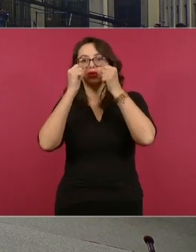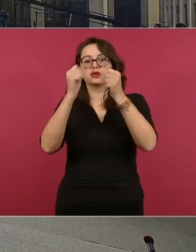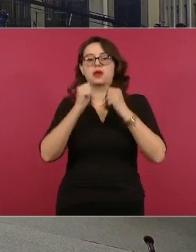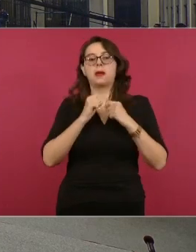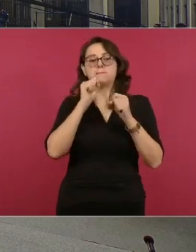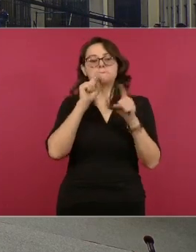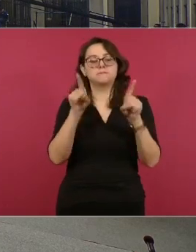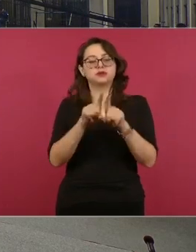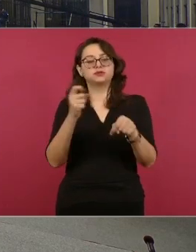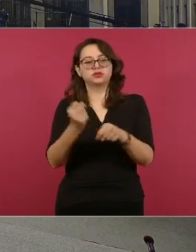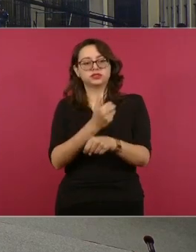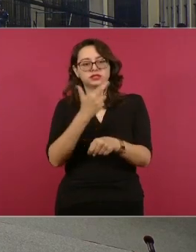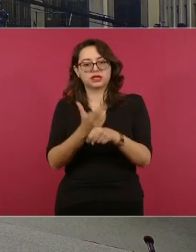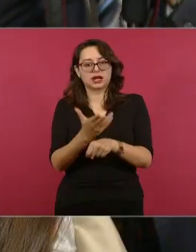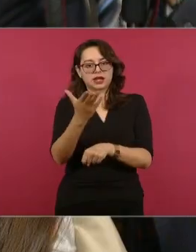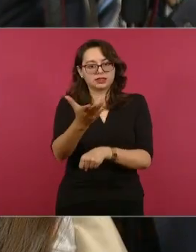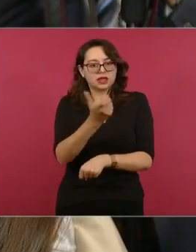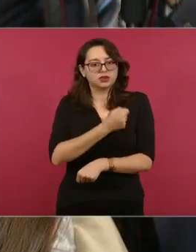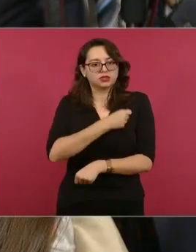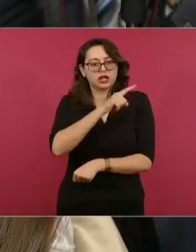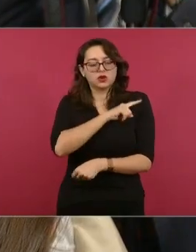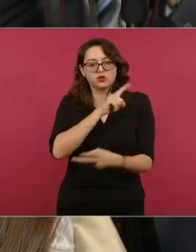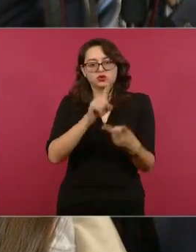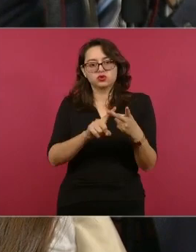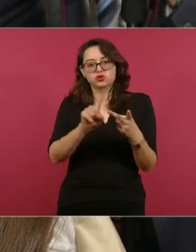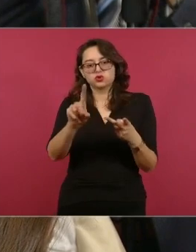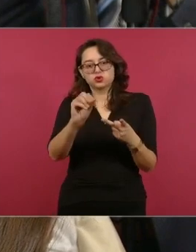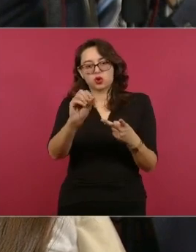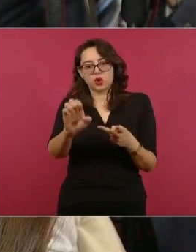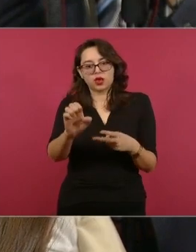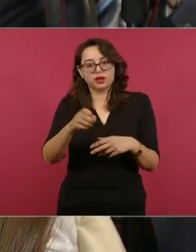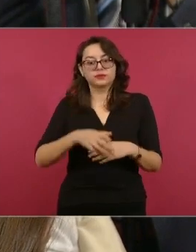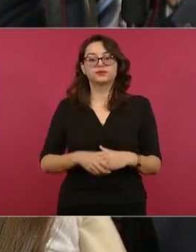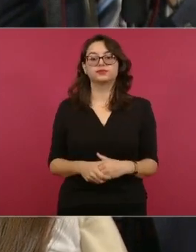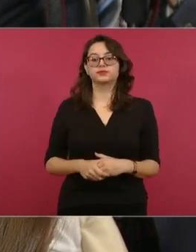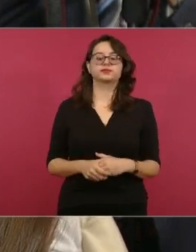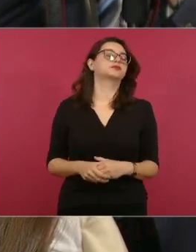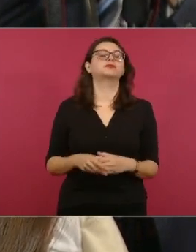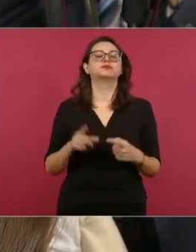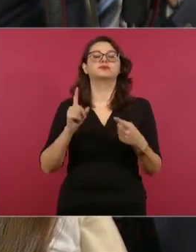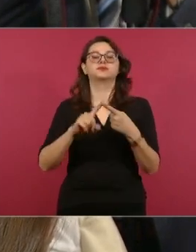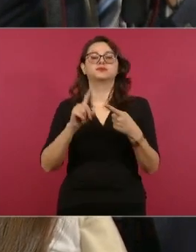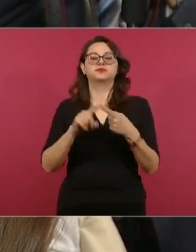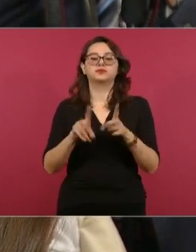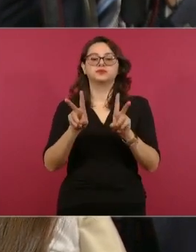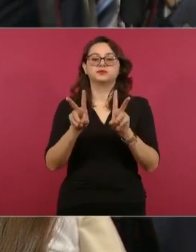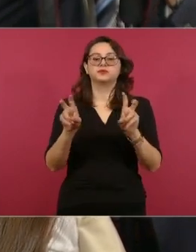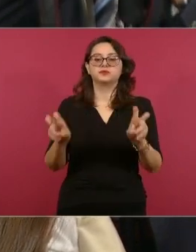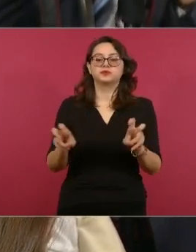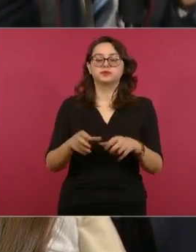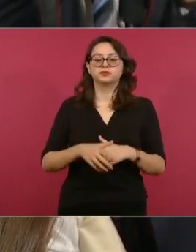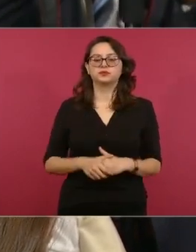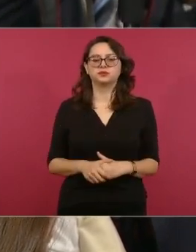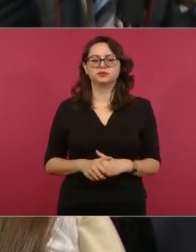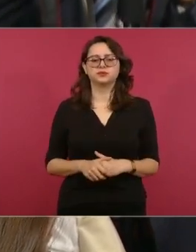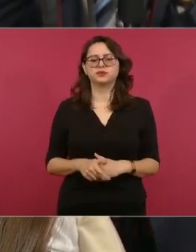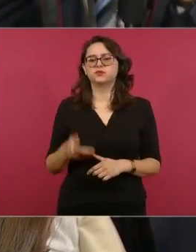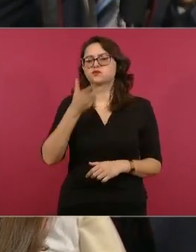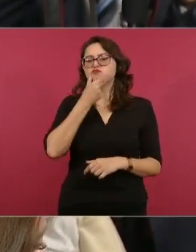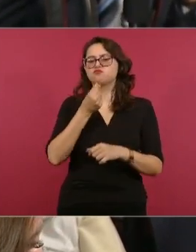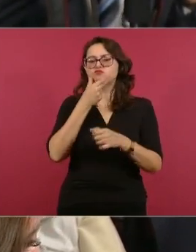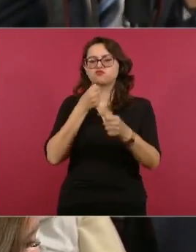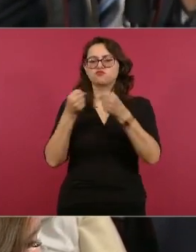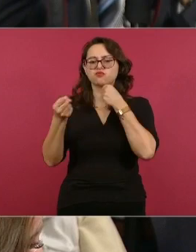Robledo. Muy buenos días. Un dato, inicio, señora secretaria. El colega periodista Abel Reynoso,